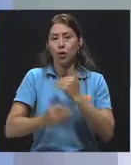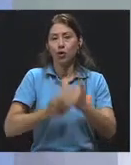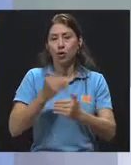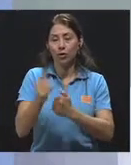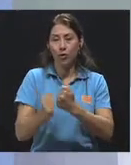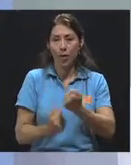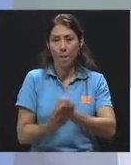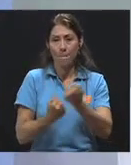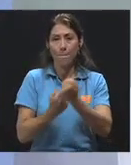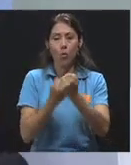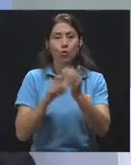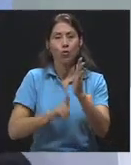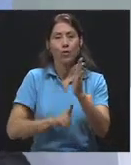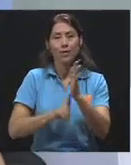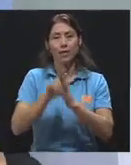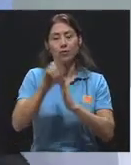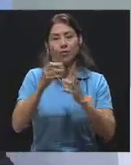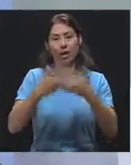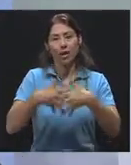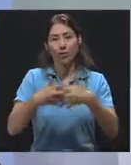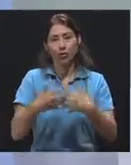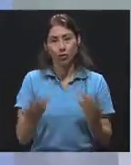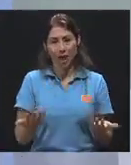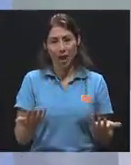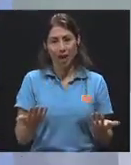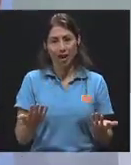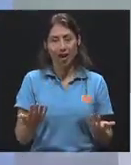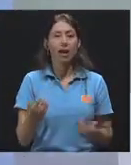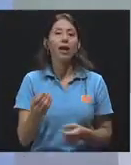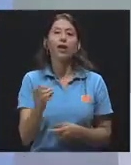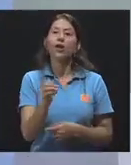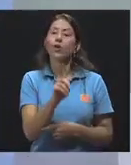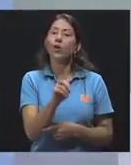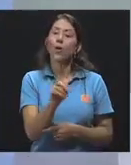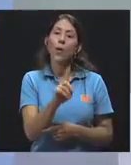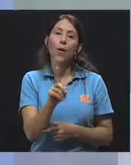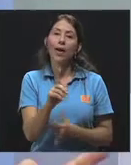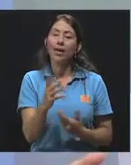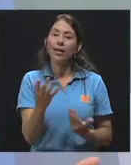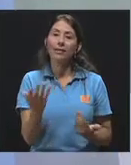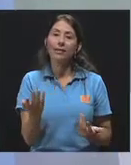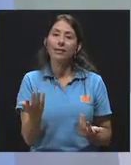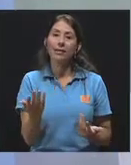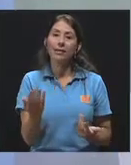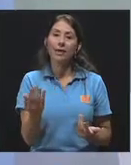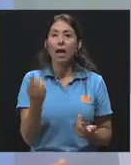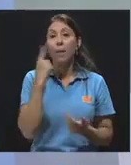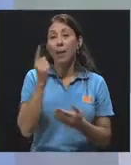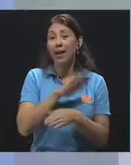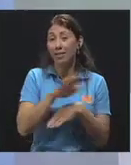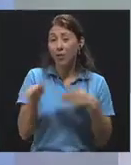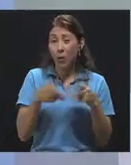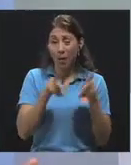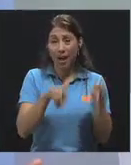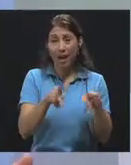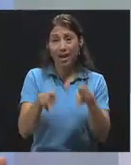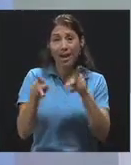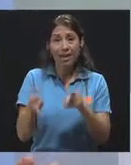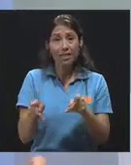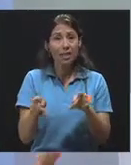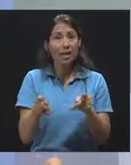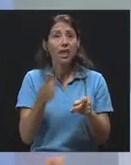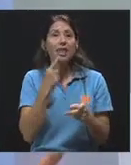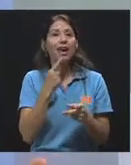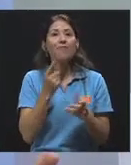de apoyo y de desarrollo de una industria. Claro. No es el, para toda la gente que quiera